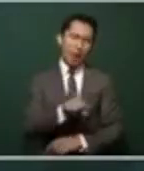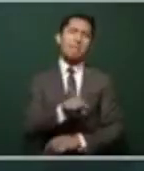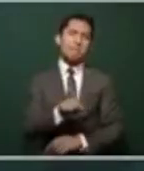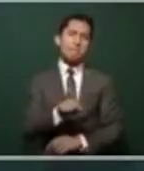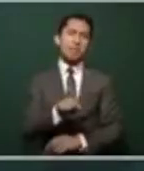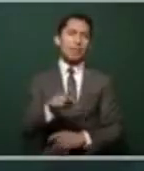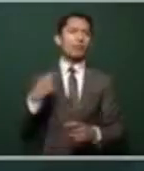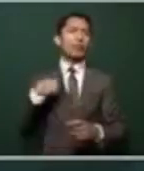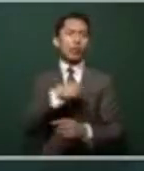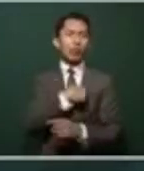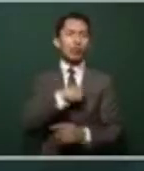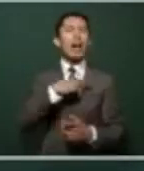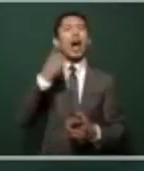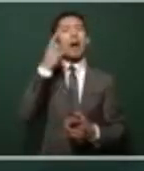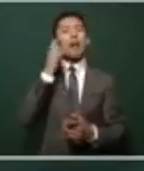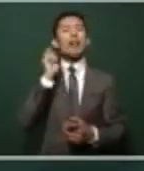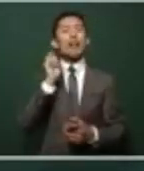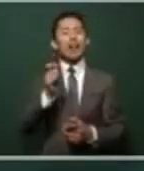la reconciliación.